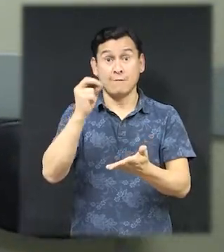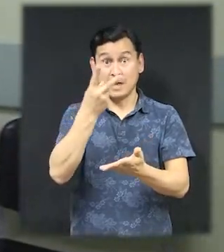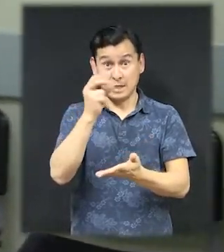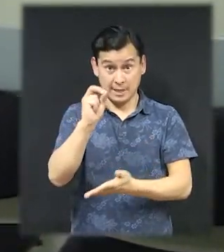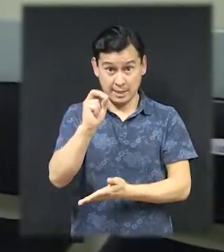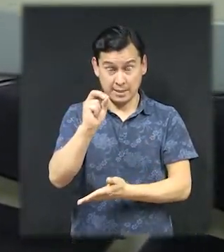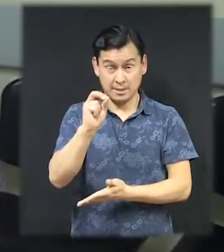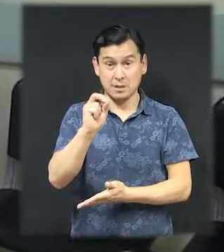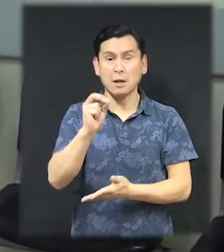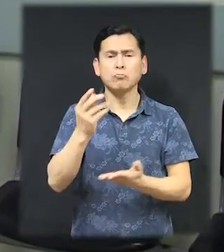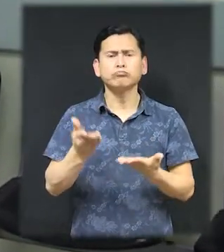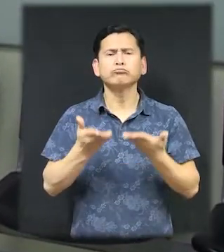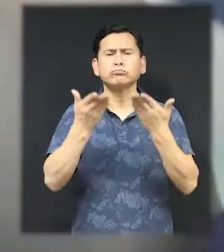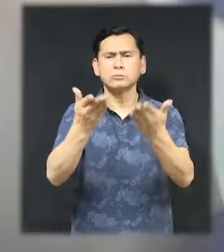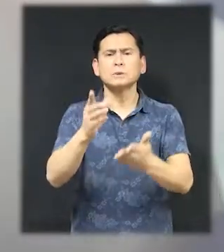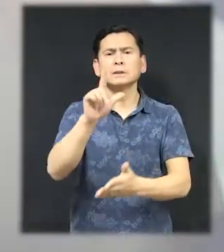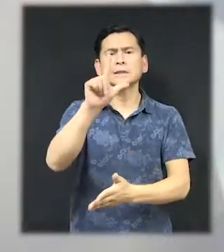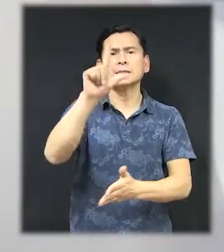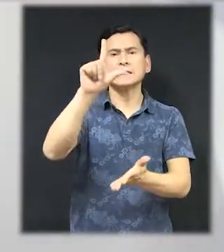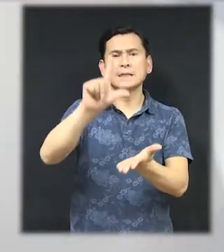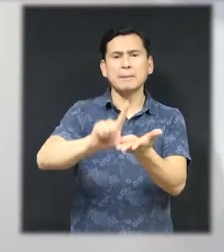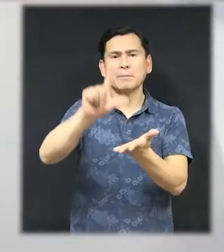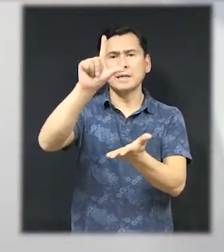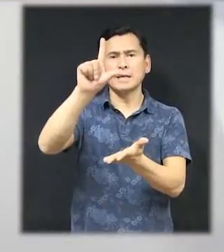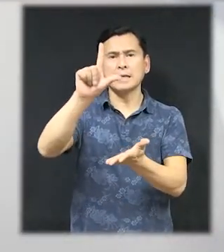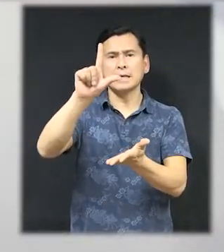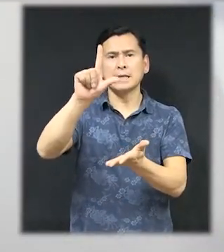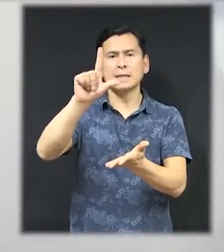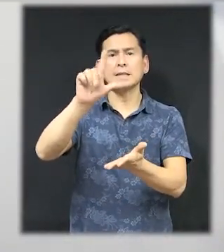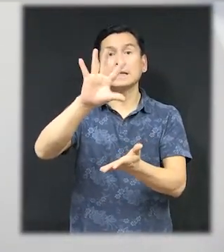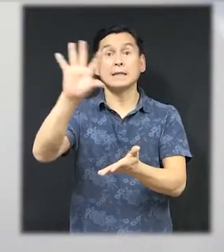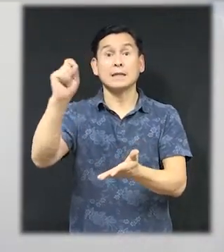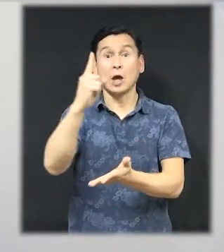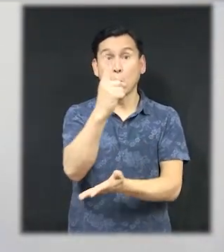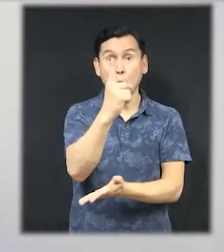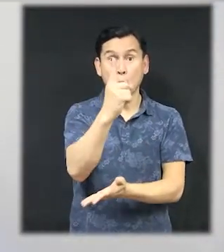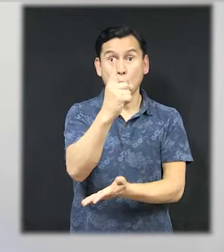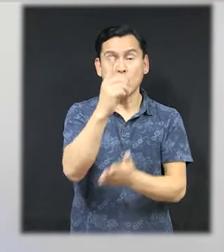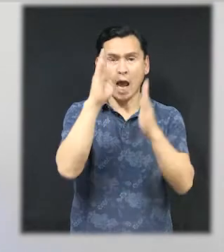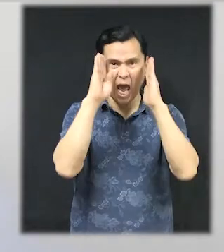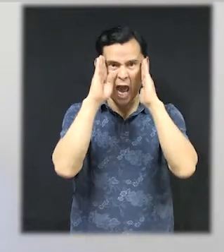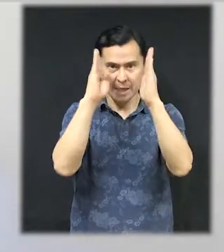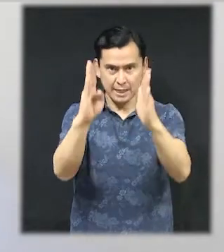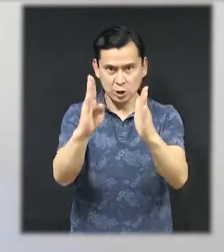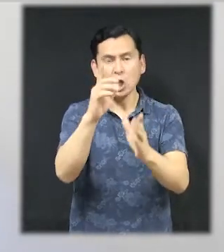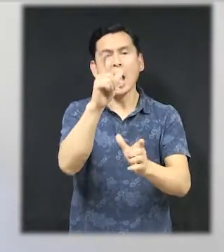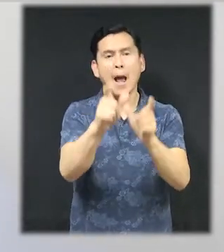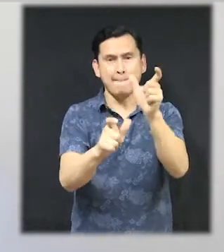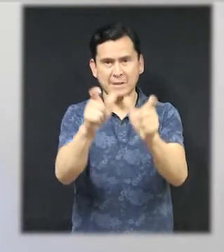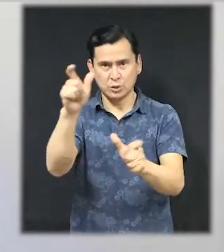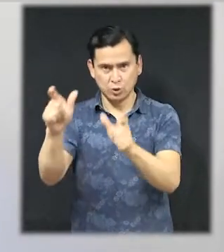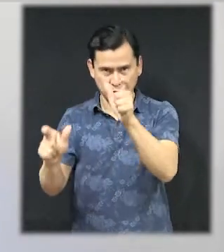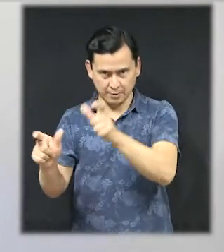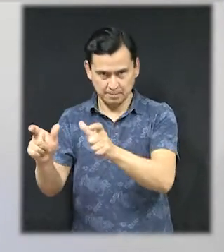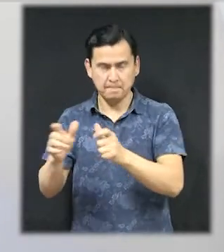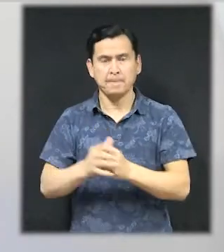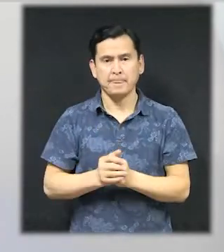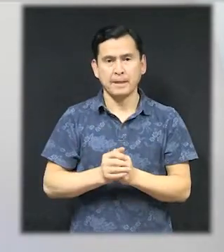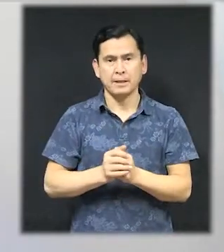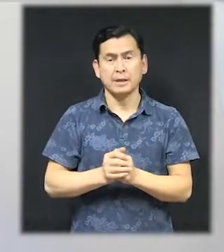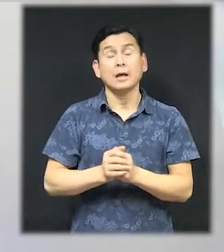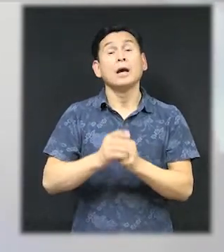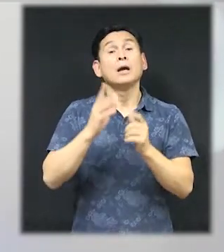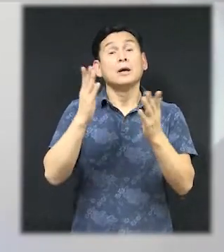2020 entregó 7.501 atenciones a nuestros usuarios pediátricos. En